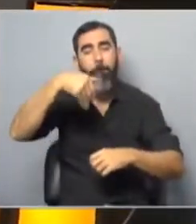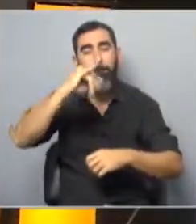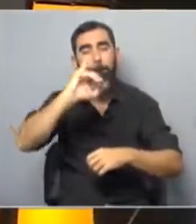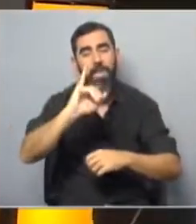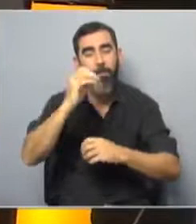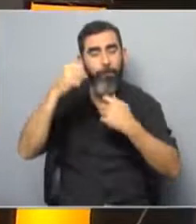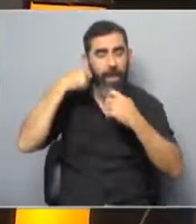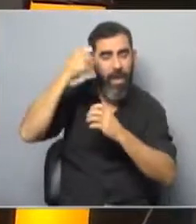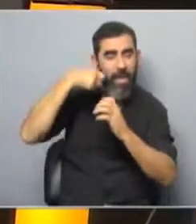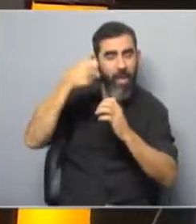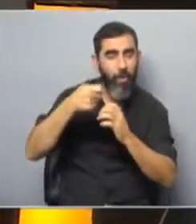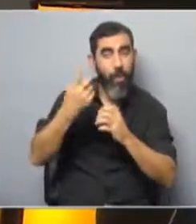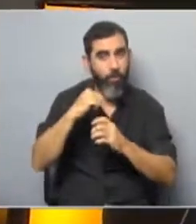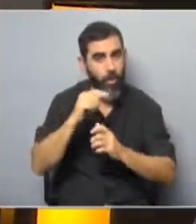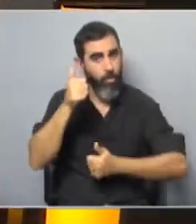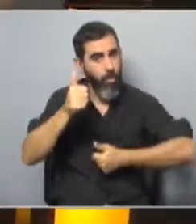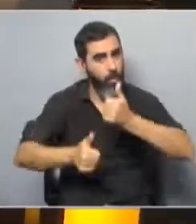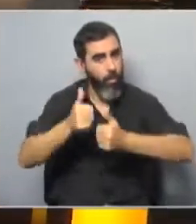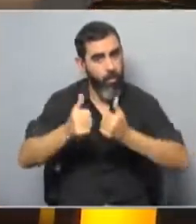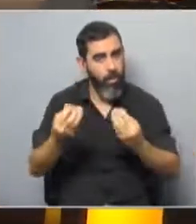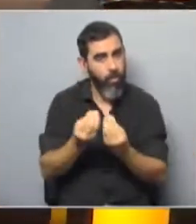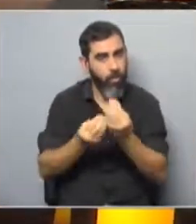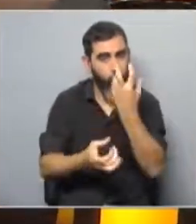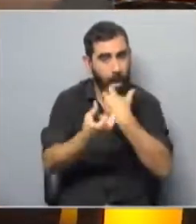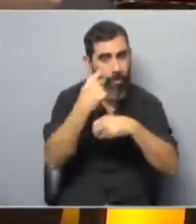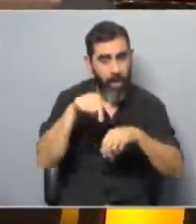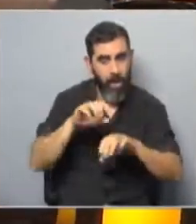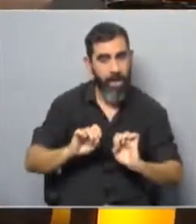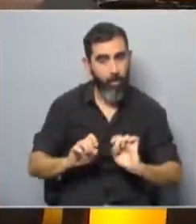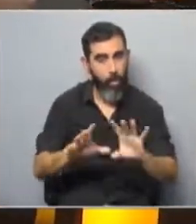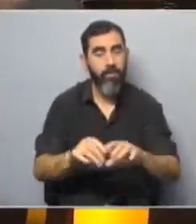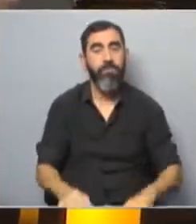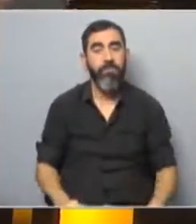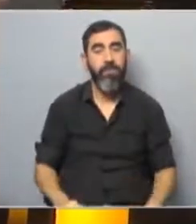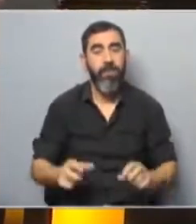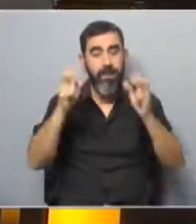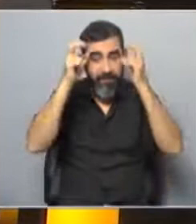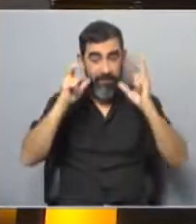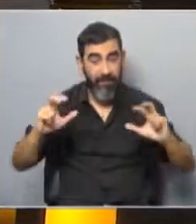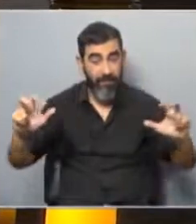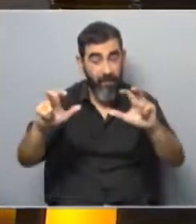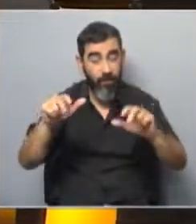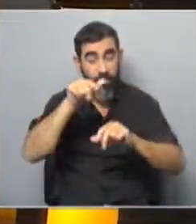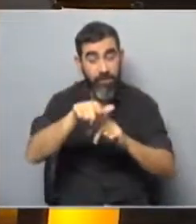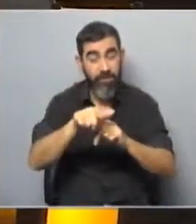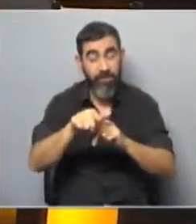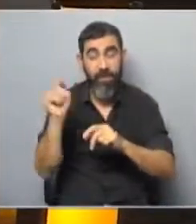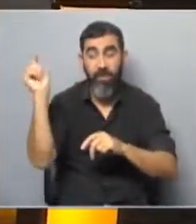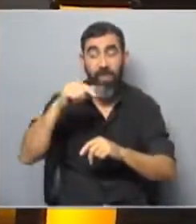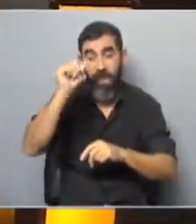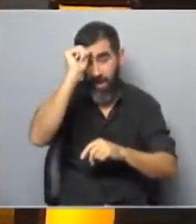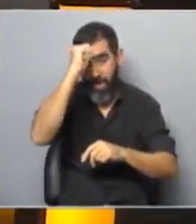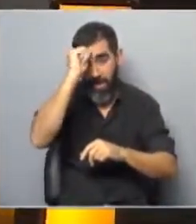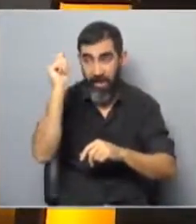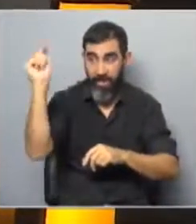es terrible competidor de las especies autóctonas. Sí, el ciervo Axis, ¿no? Que es originario de la India,